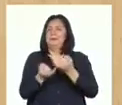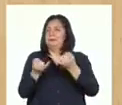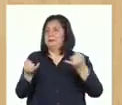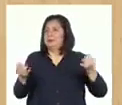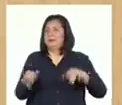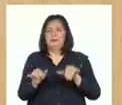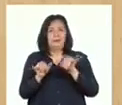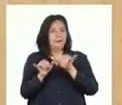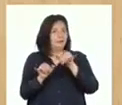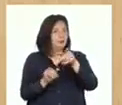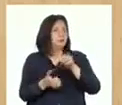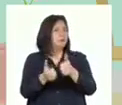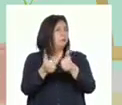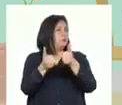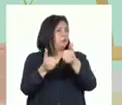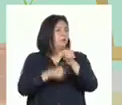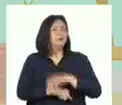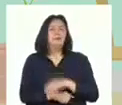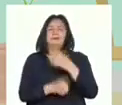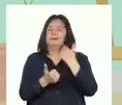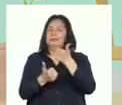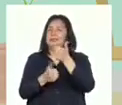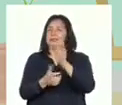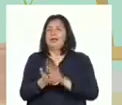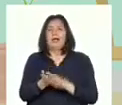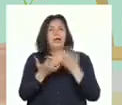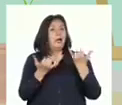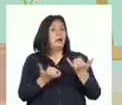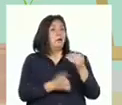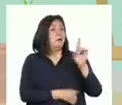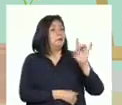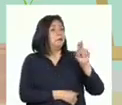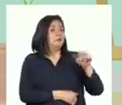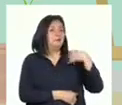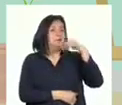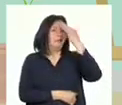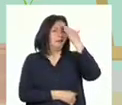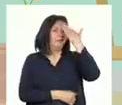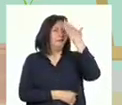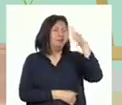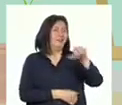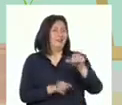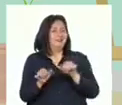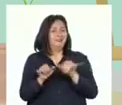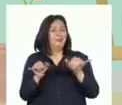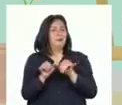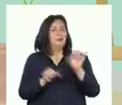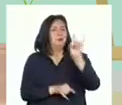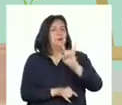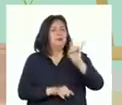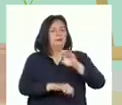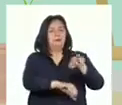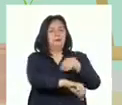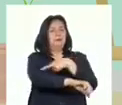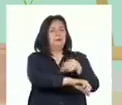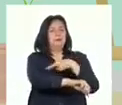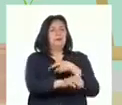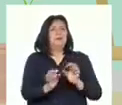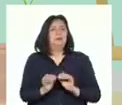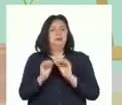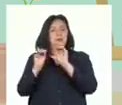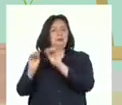de medición. ¡Buen trabajo! ¡Genial! Ahora Daniel ya sabe medir utilizando la regla y expresar